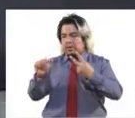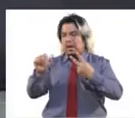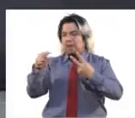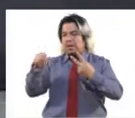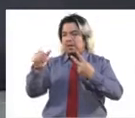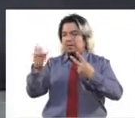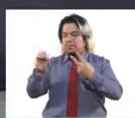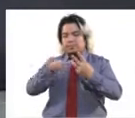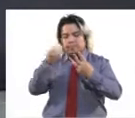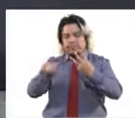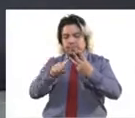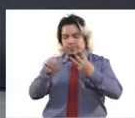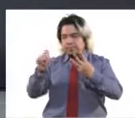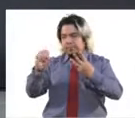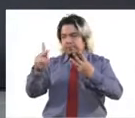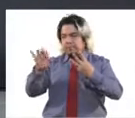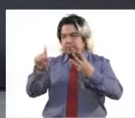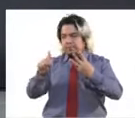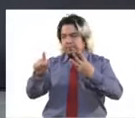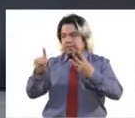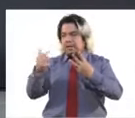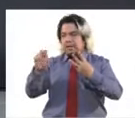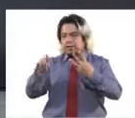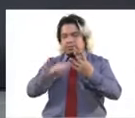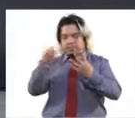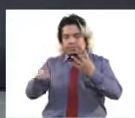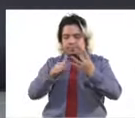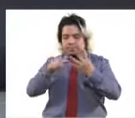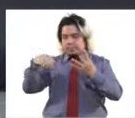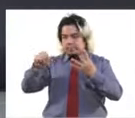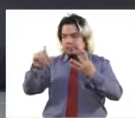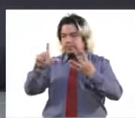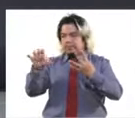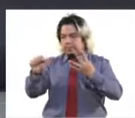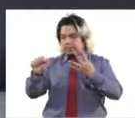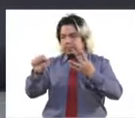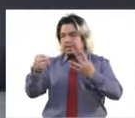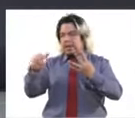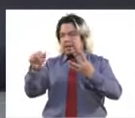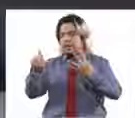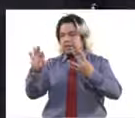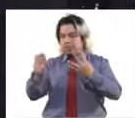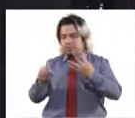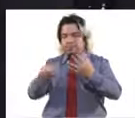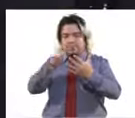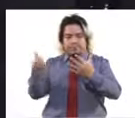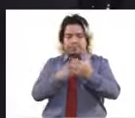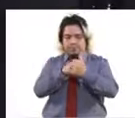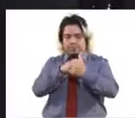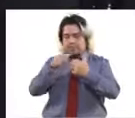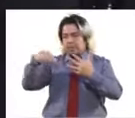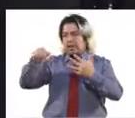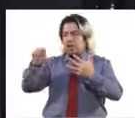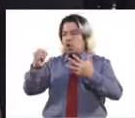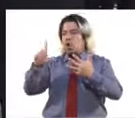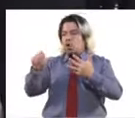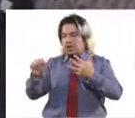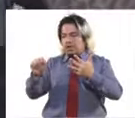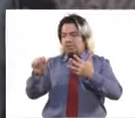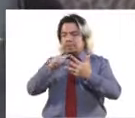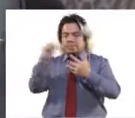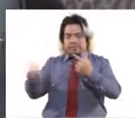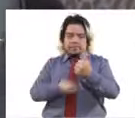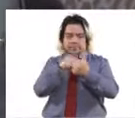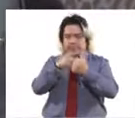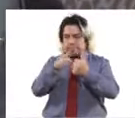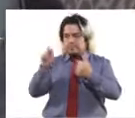Armando, López de León Gerardo, Morales Terrazas Hilario Esaúl, Nicolás Aquino Lauro y